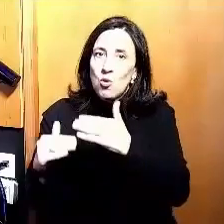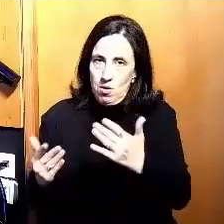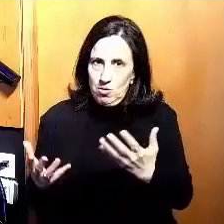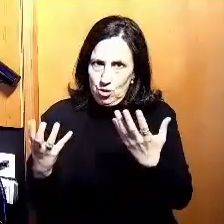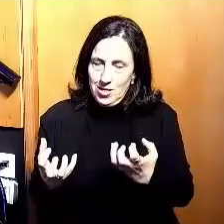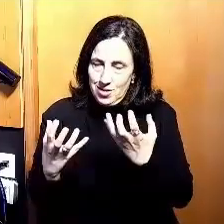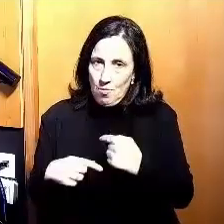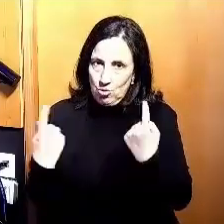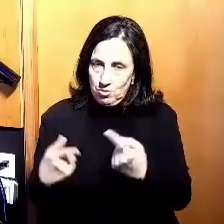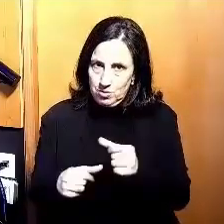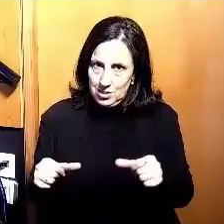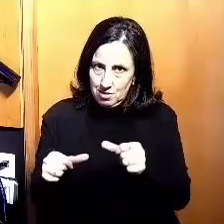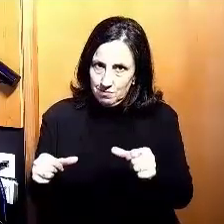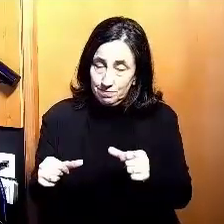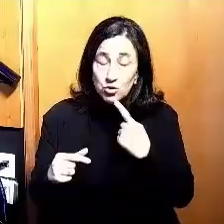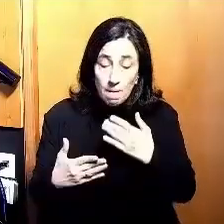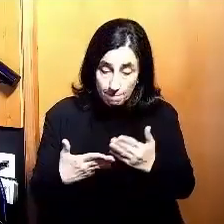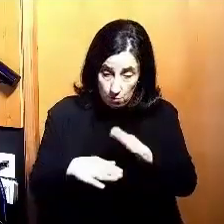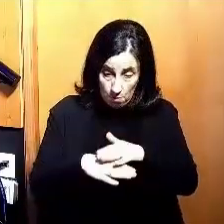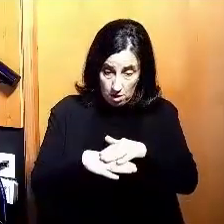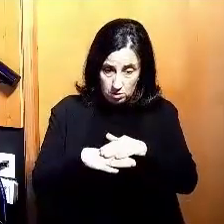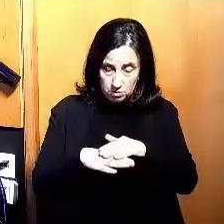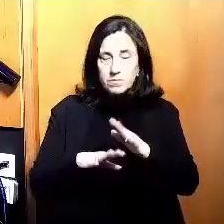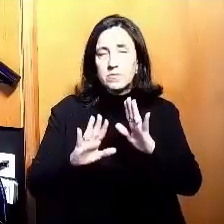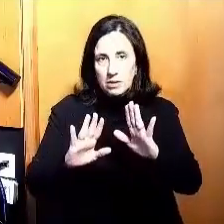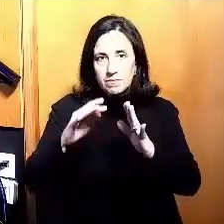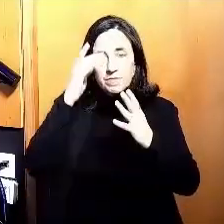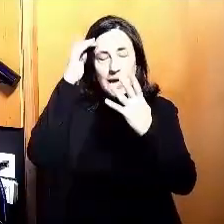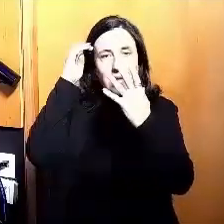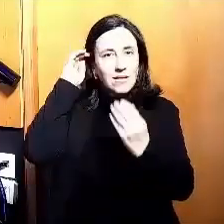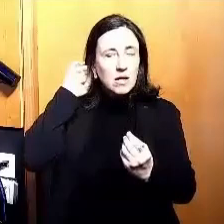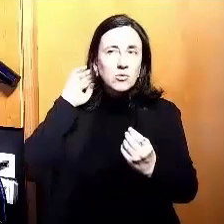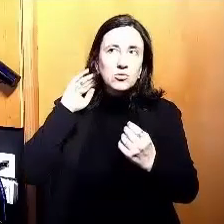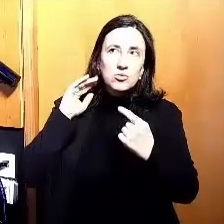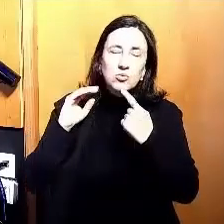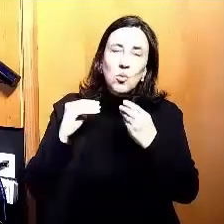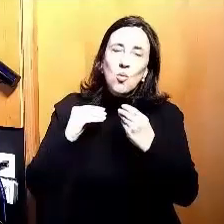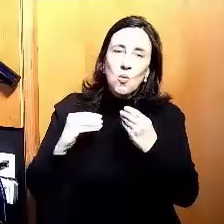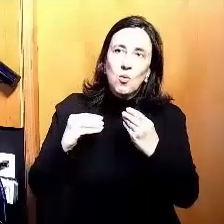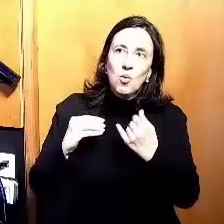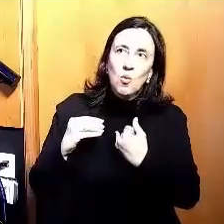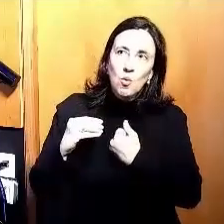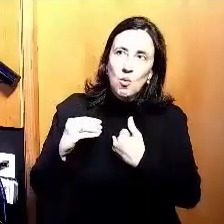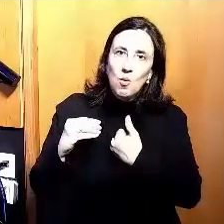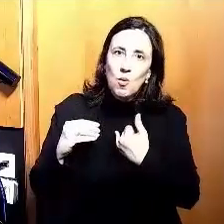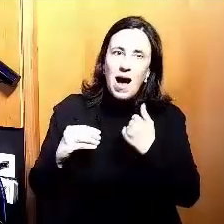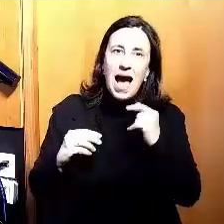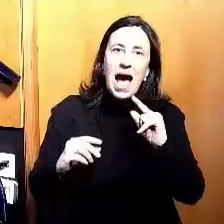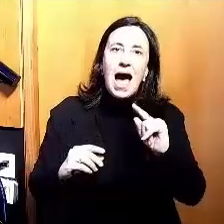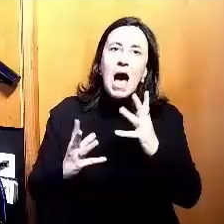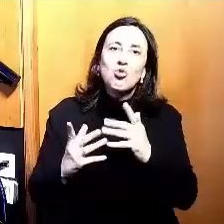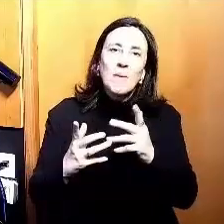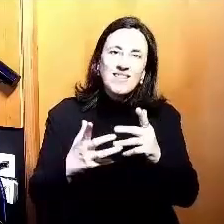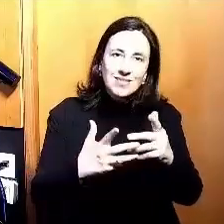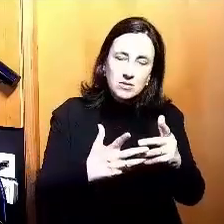quería hacer. Y creo que también a partir de eso es entender cómo, capaz la automatización